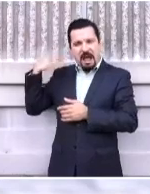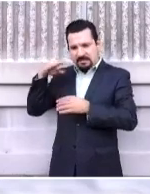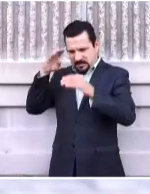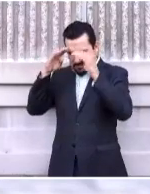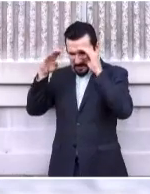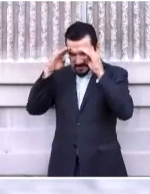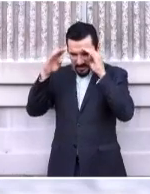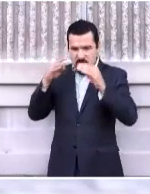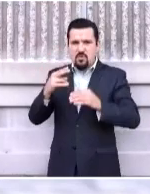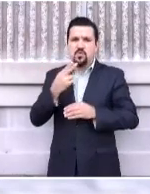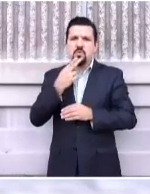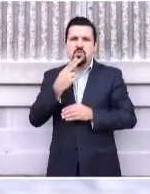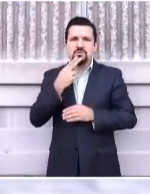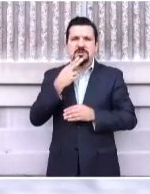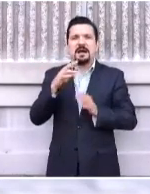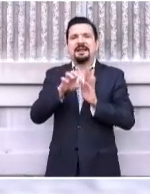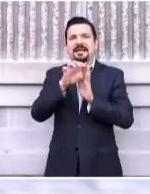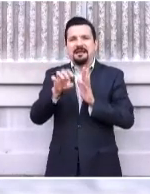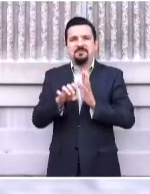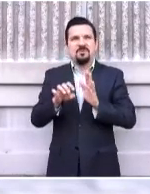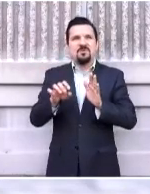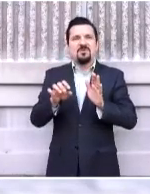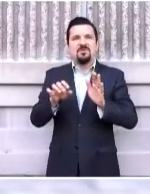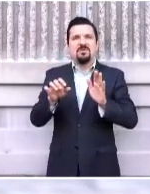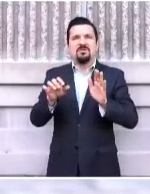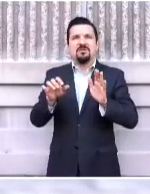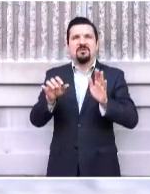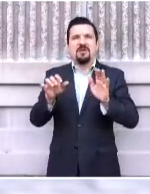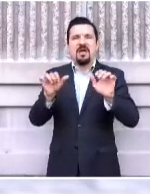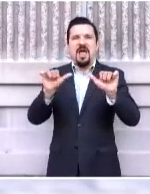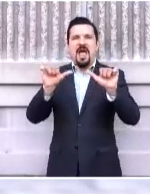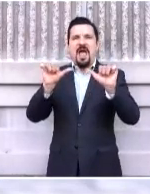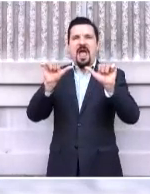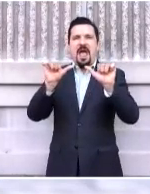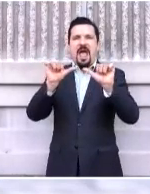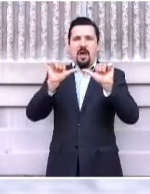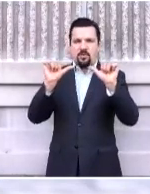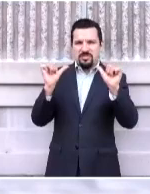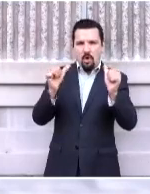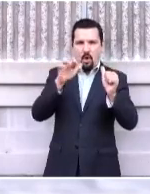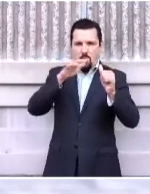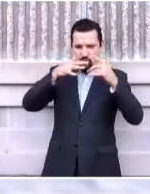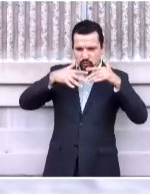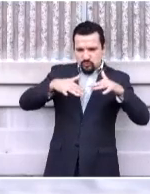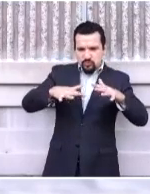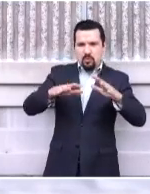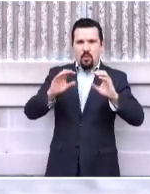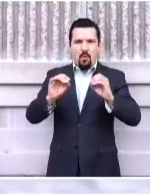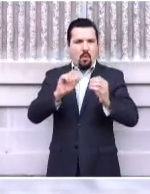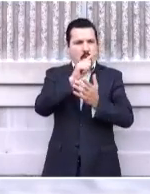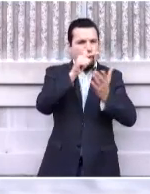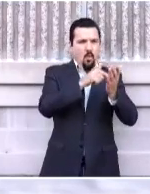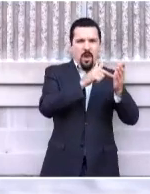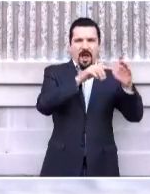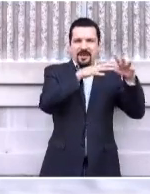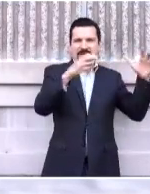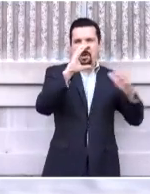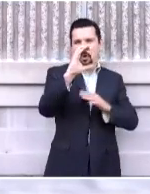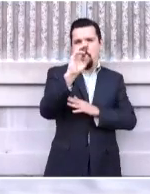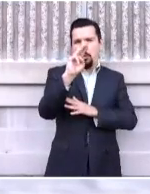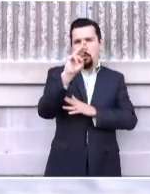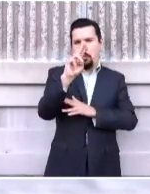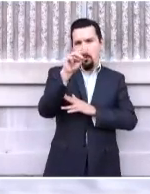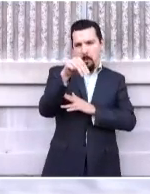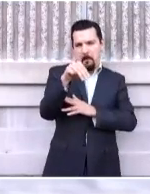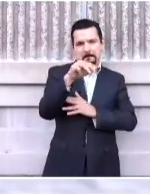espacios públicos como arenas o auditorios. Estamos planeando del mejor modo desde el punto de